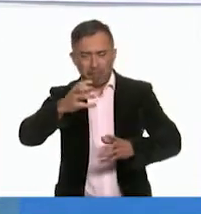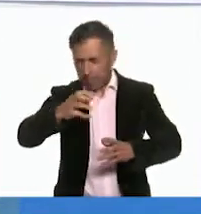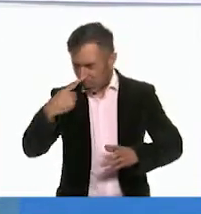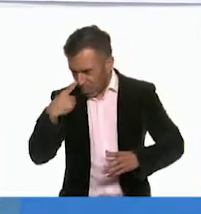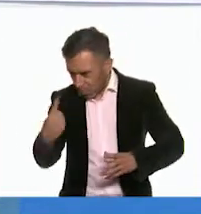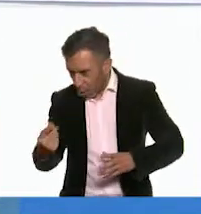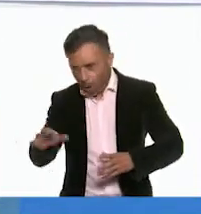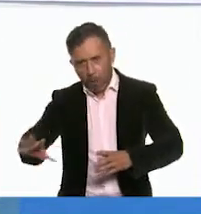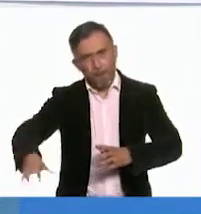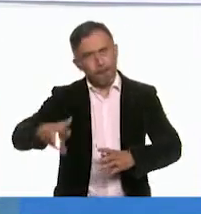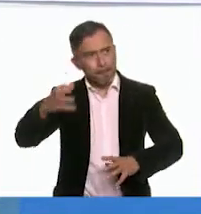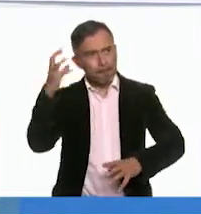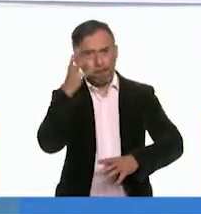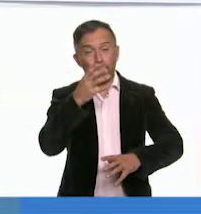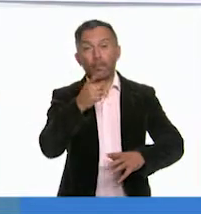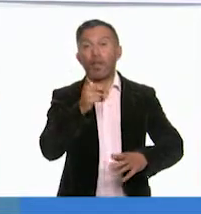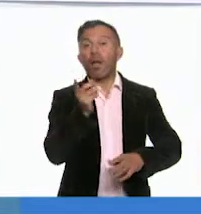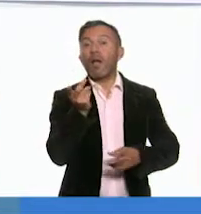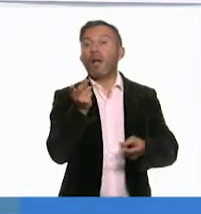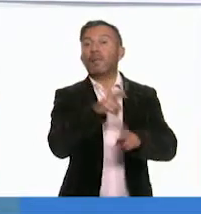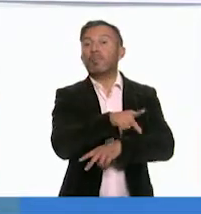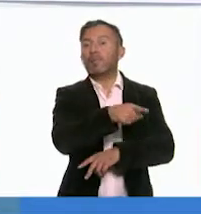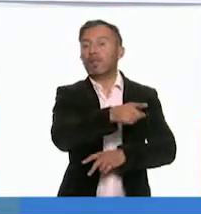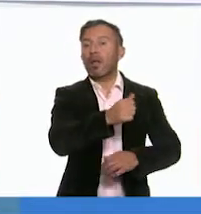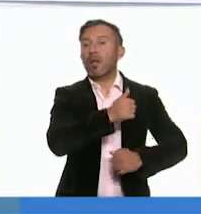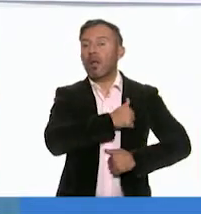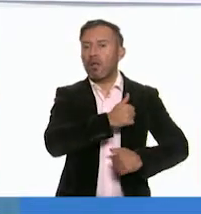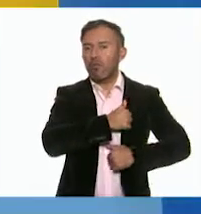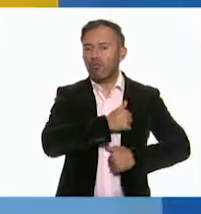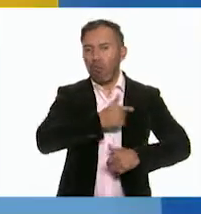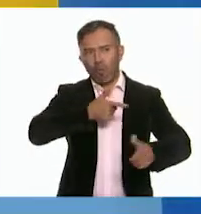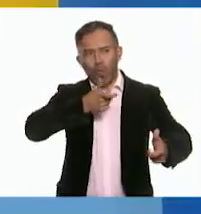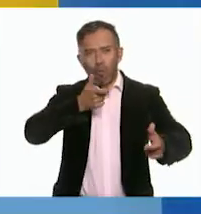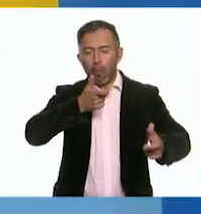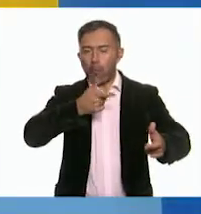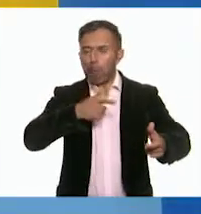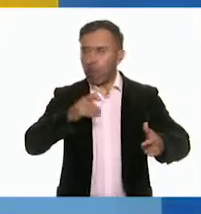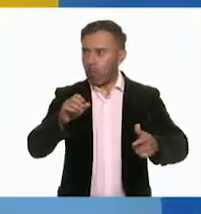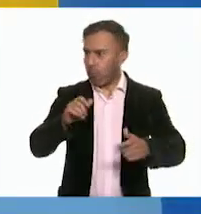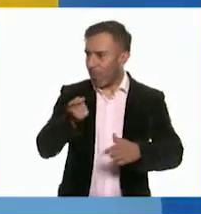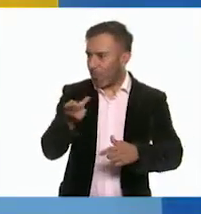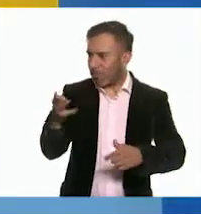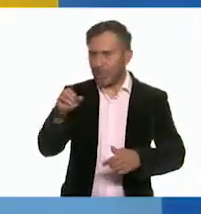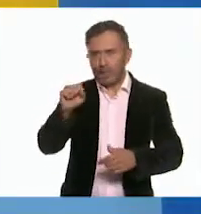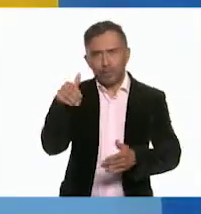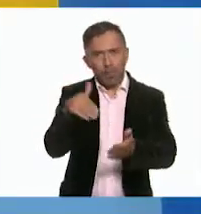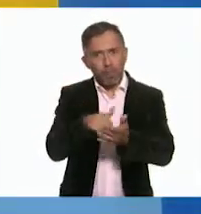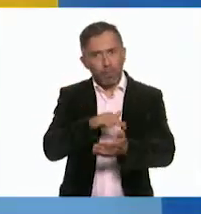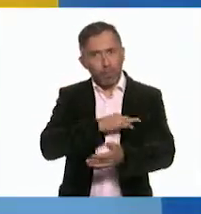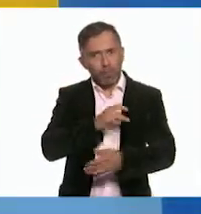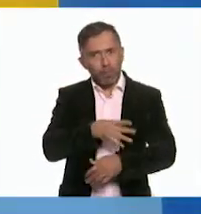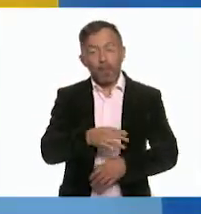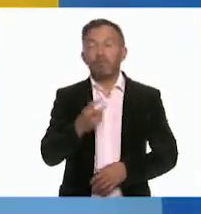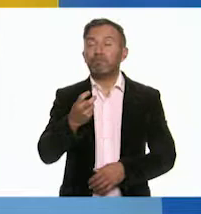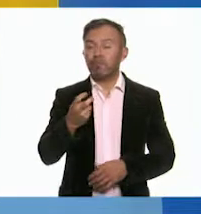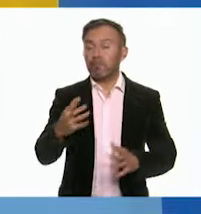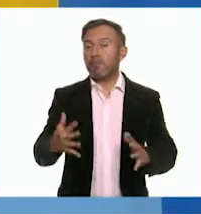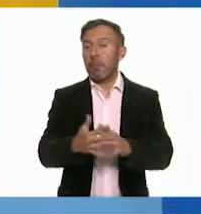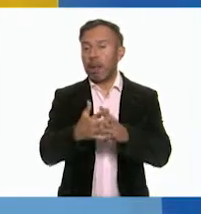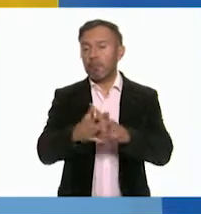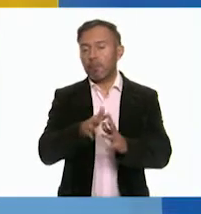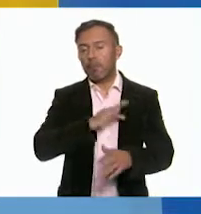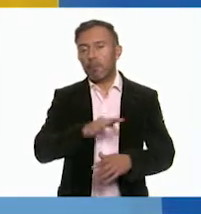armado, disciplinado y con recursos como los realistas. Así es. En esta batalla murieron más de